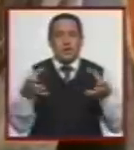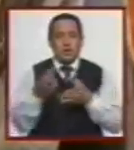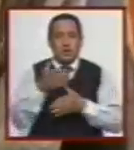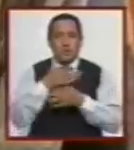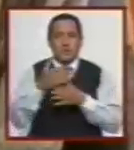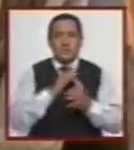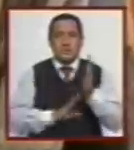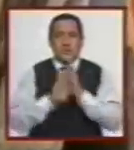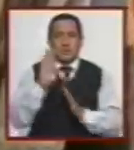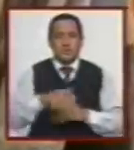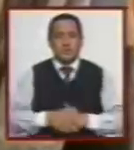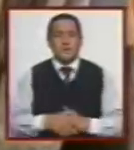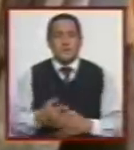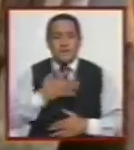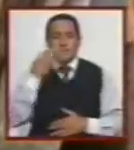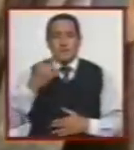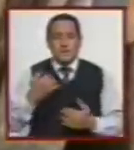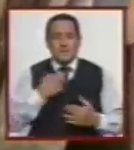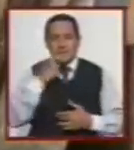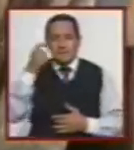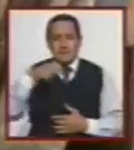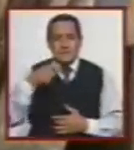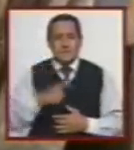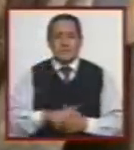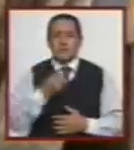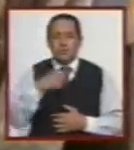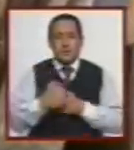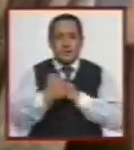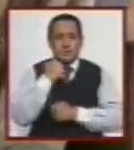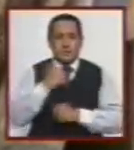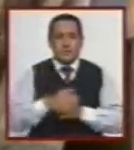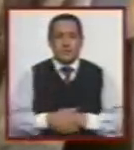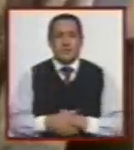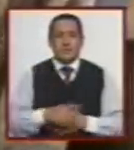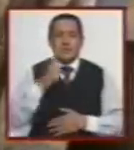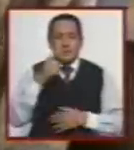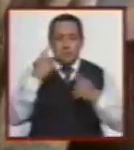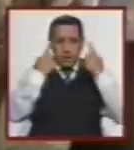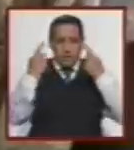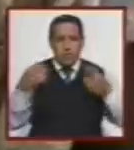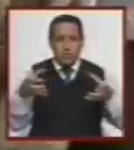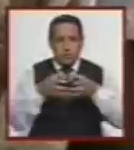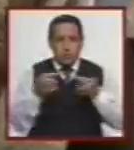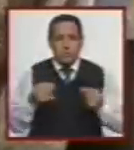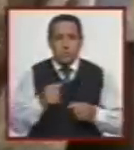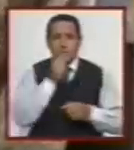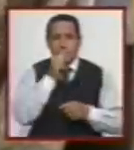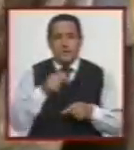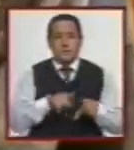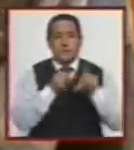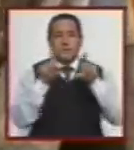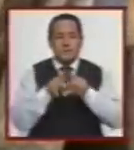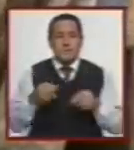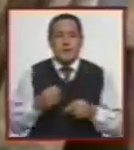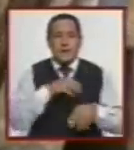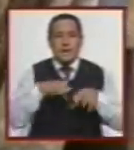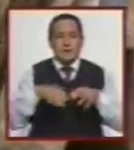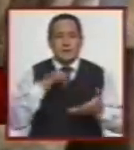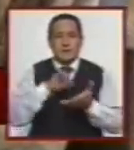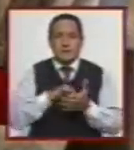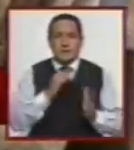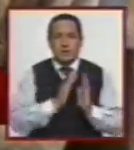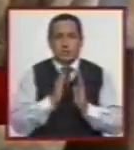el desarrollo. Realmente requiere de un esfuerzo, de un involucramiento del sector privado para lograr que los